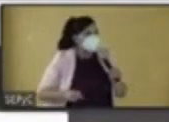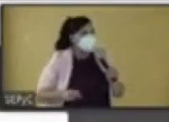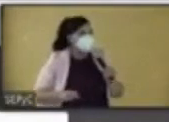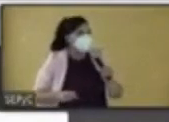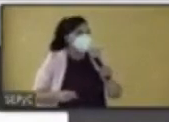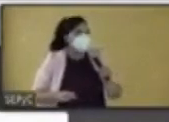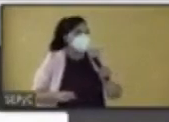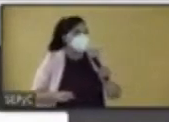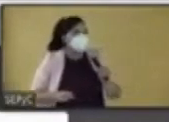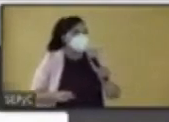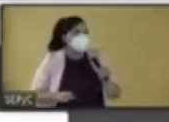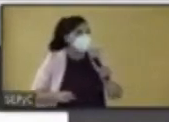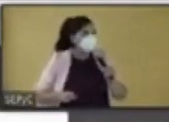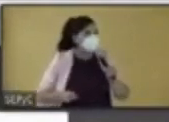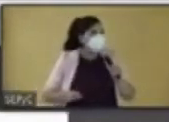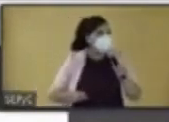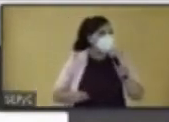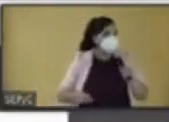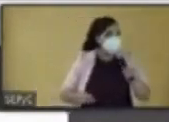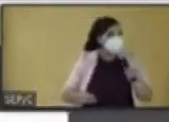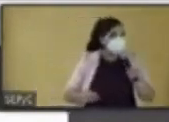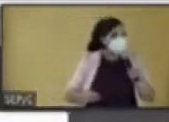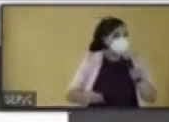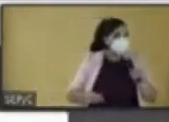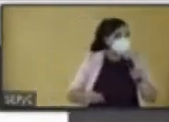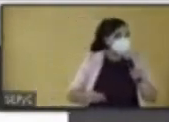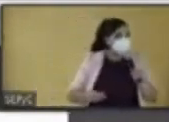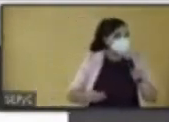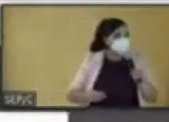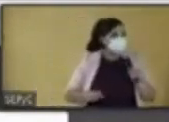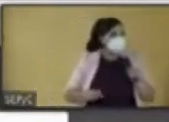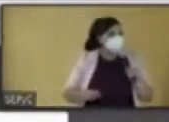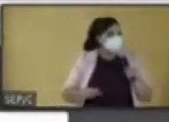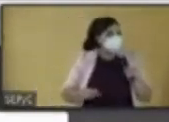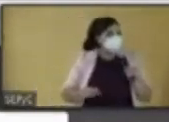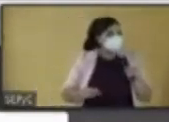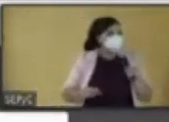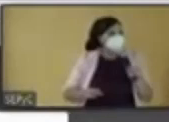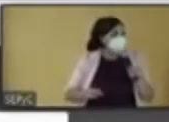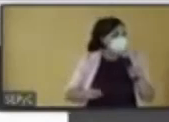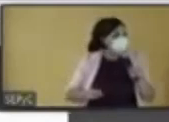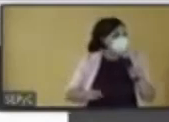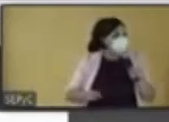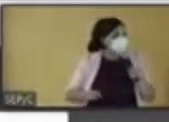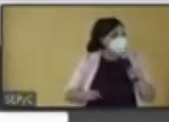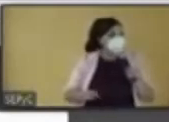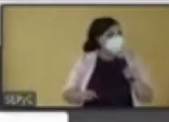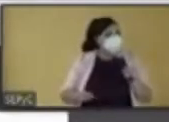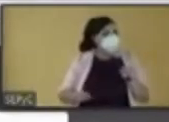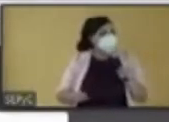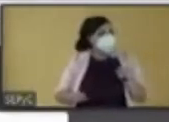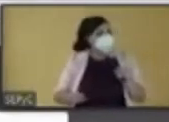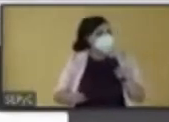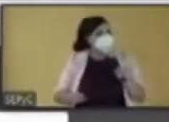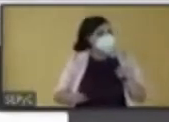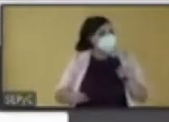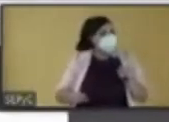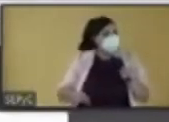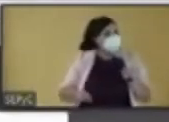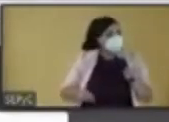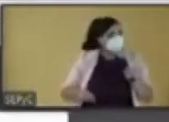Sin especificar entre comillas o ningún carácter especial, únicamente señalamos la denominación de la institución educativa y el monto anual percibido en